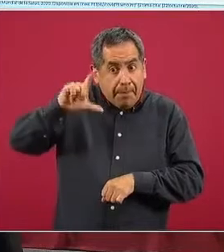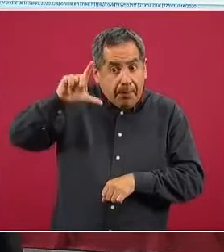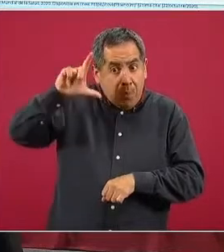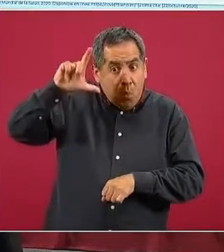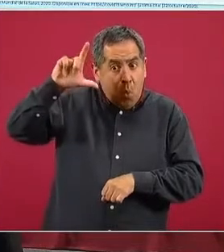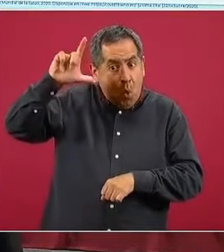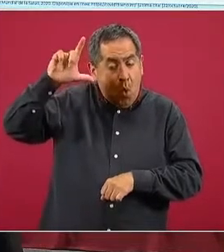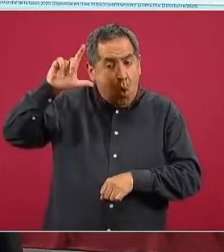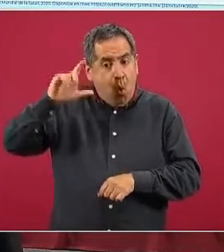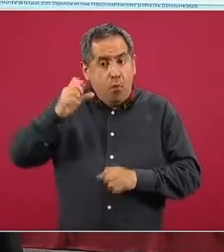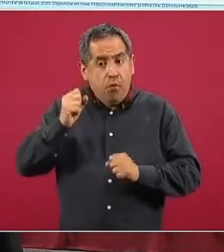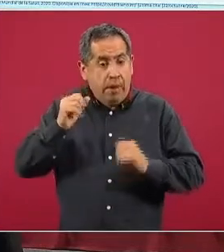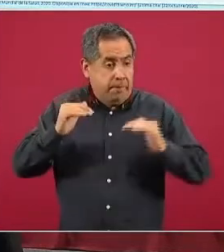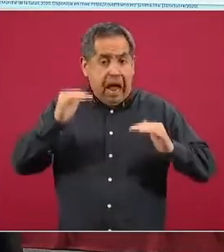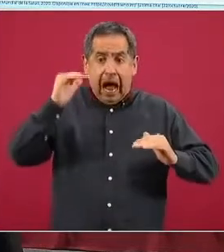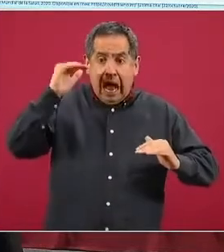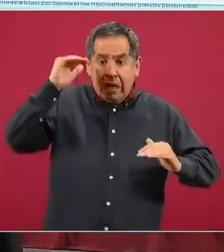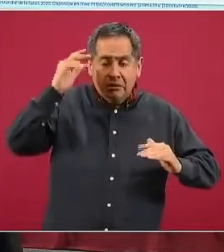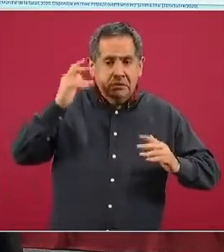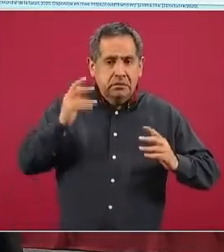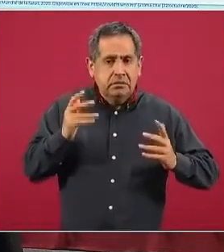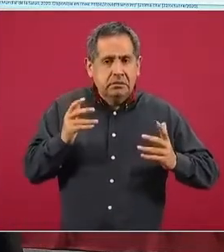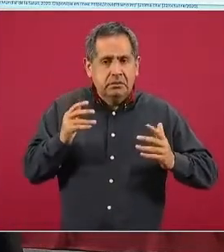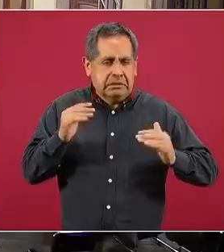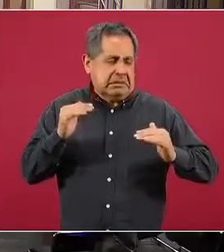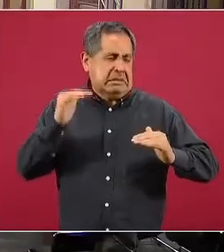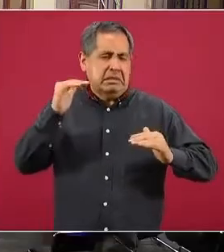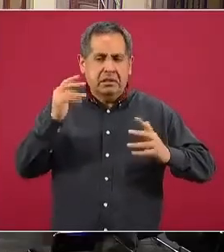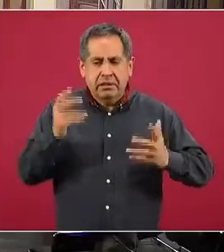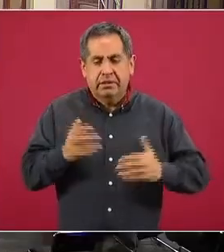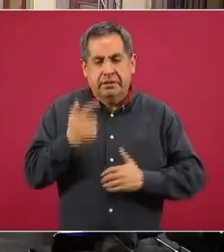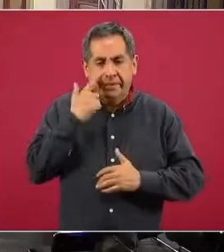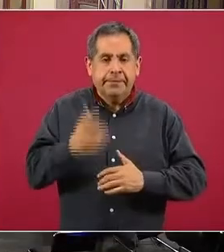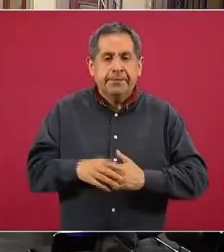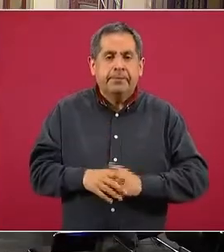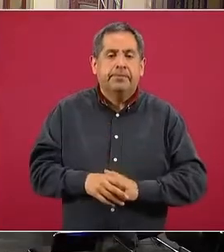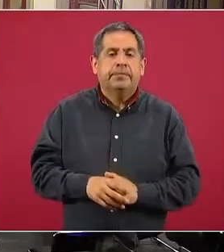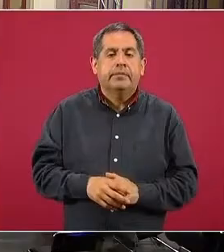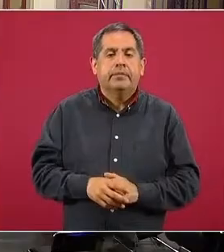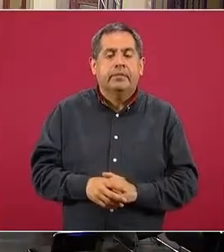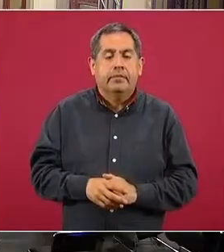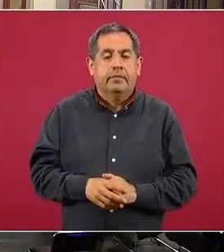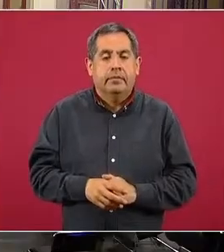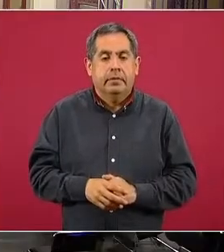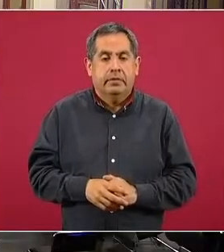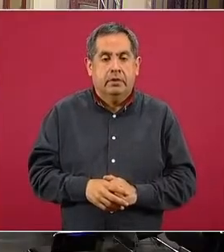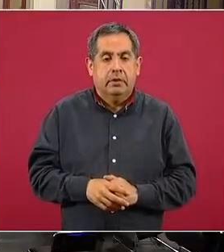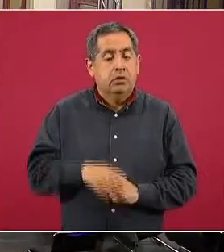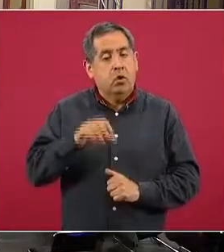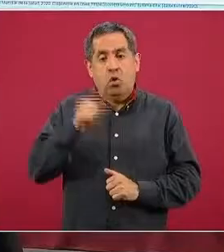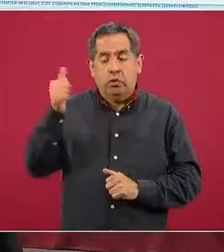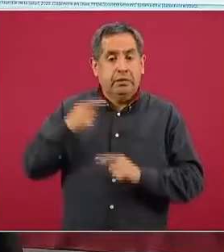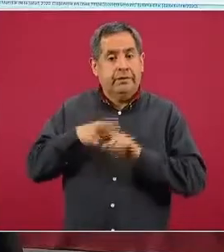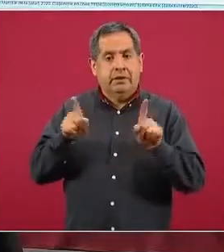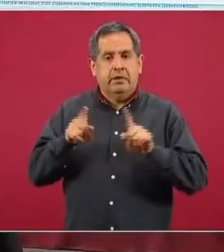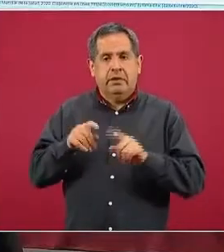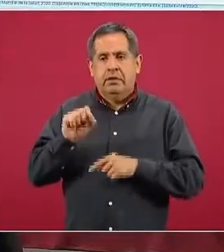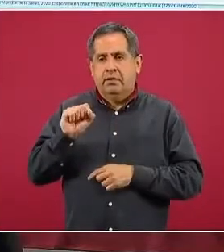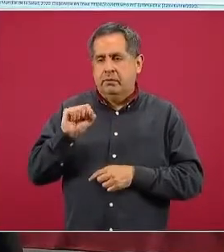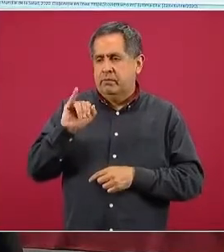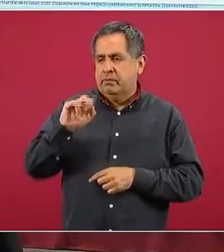de una intensidad relativamente semejante a la inicial. La siguiente. Otra experiencia,